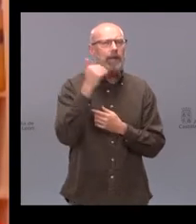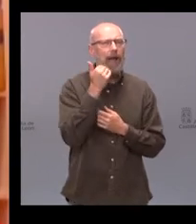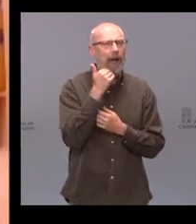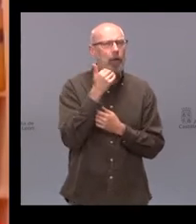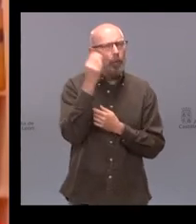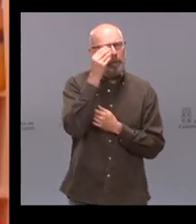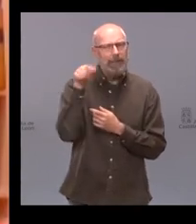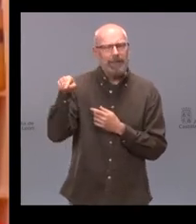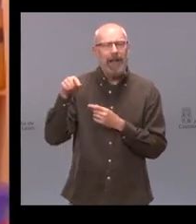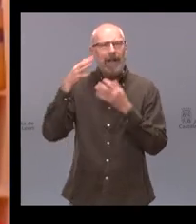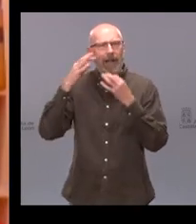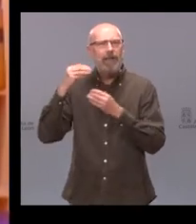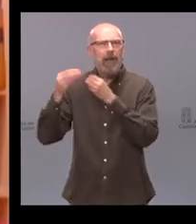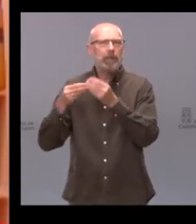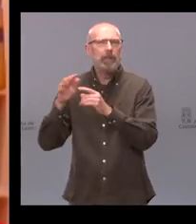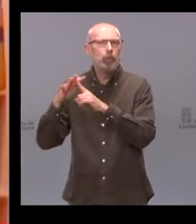luego, por aclarar también,